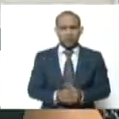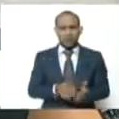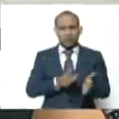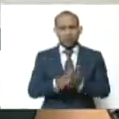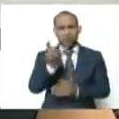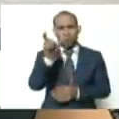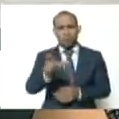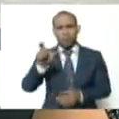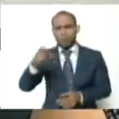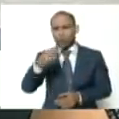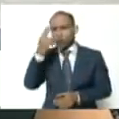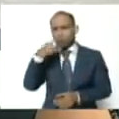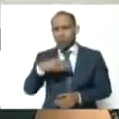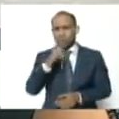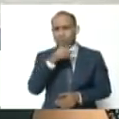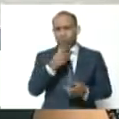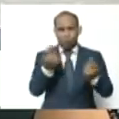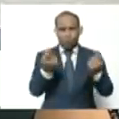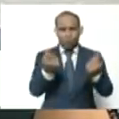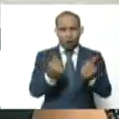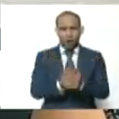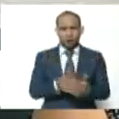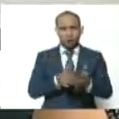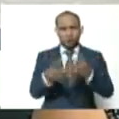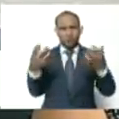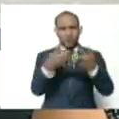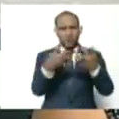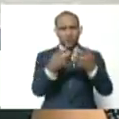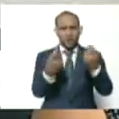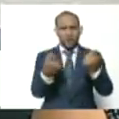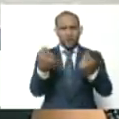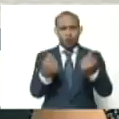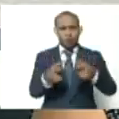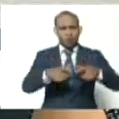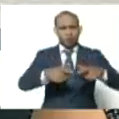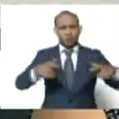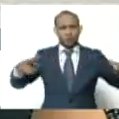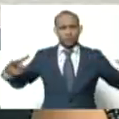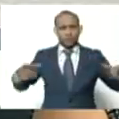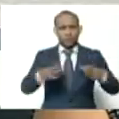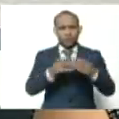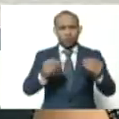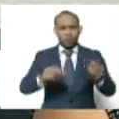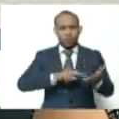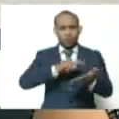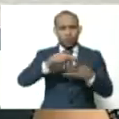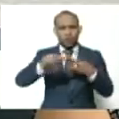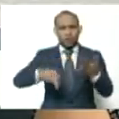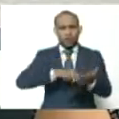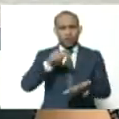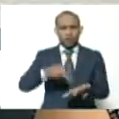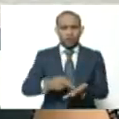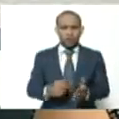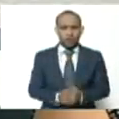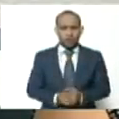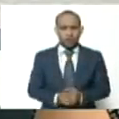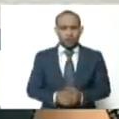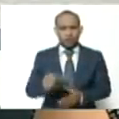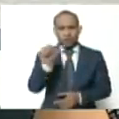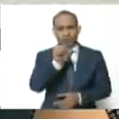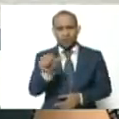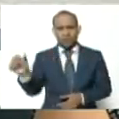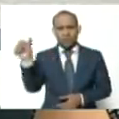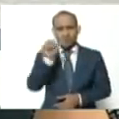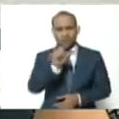bloqueo imperialista y de la guerra económica se ha desplegado por todo el territorio nacional. Semana a